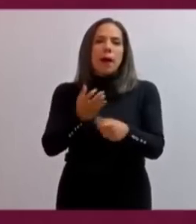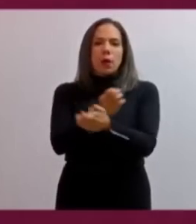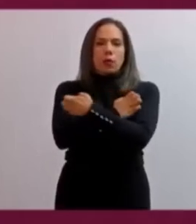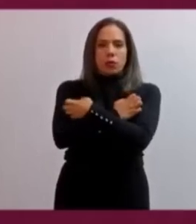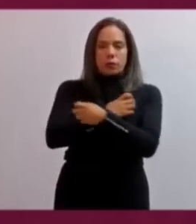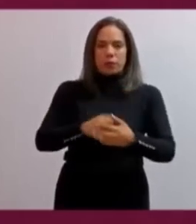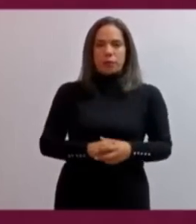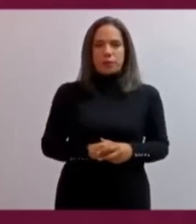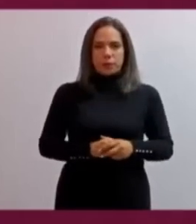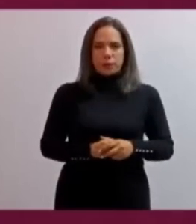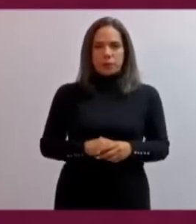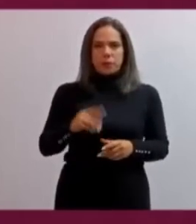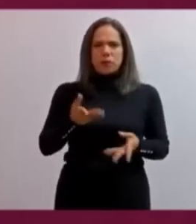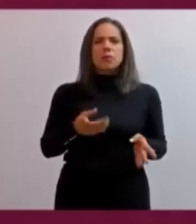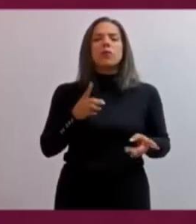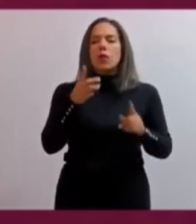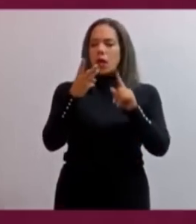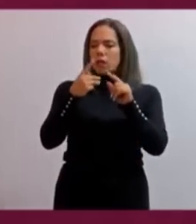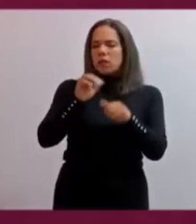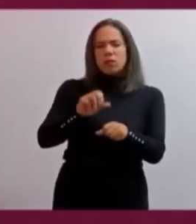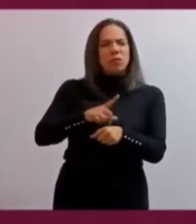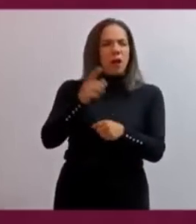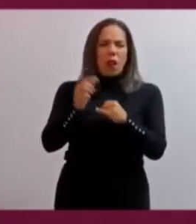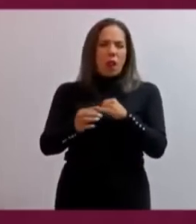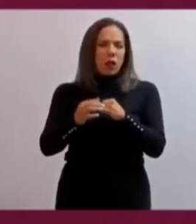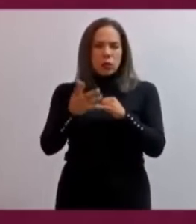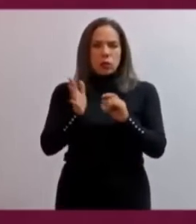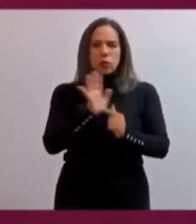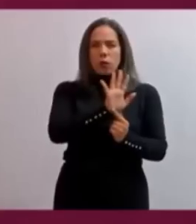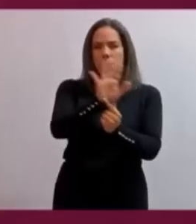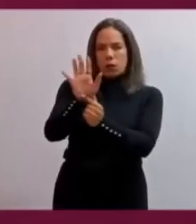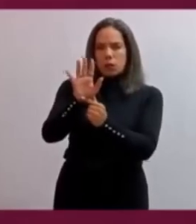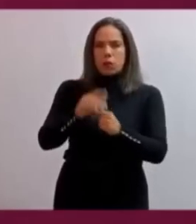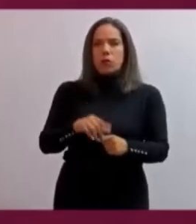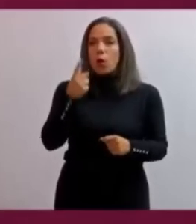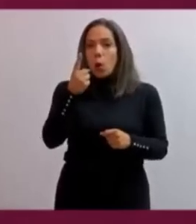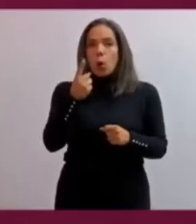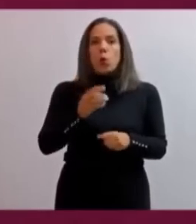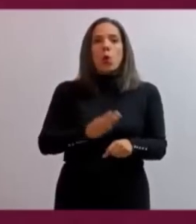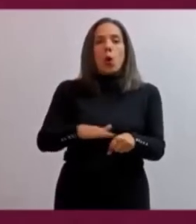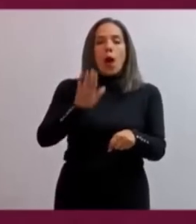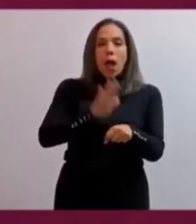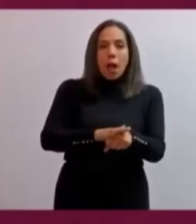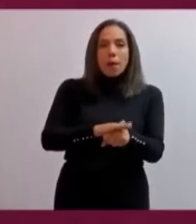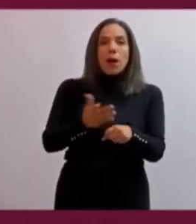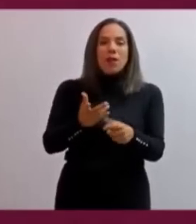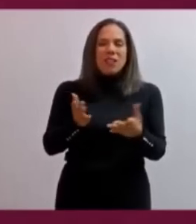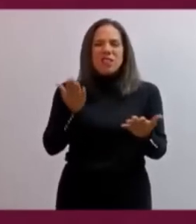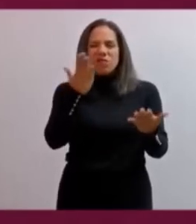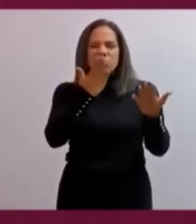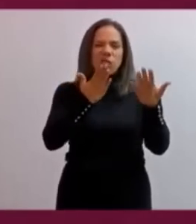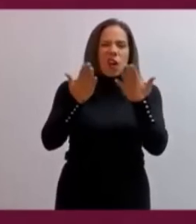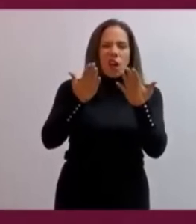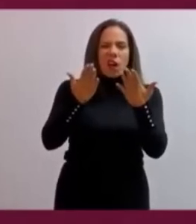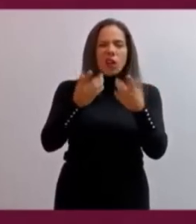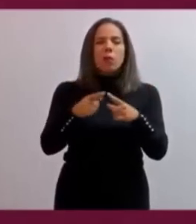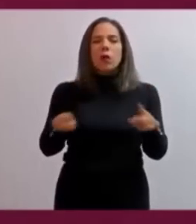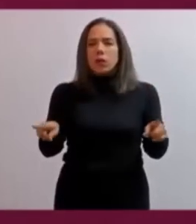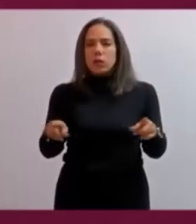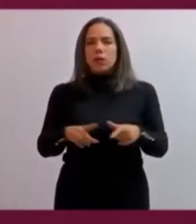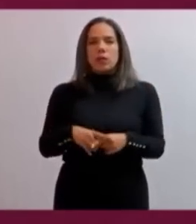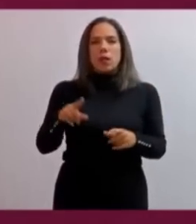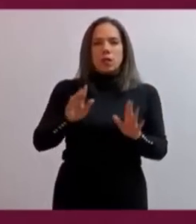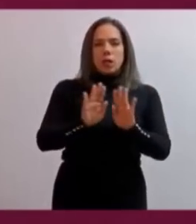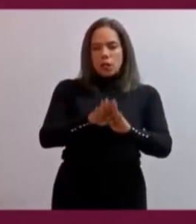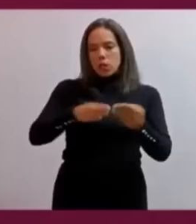son Calificar o evaluar, 2 procesos que se confunden y pervierten el acto educativo, publicado